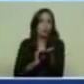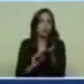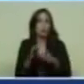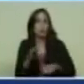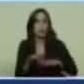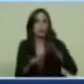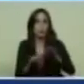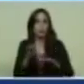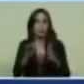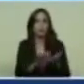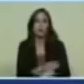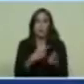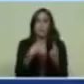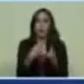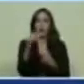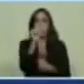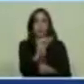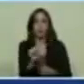y de salario,